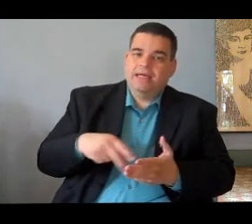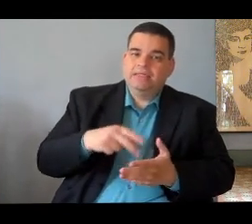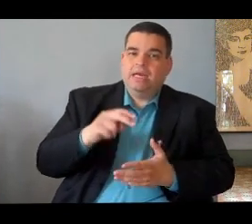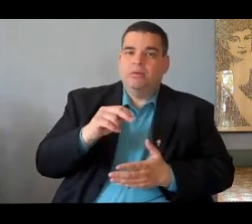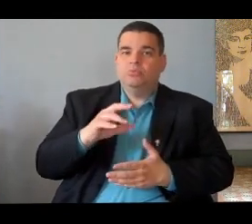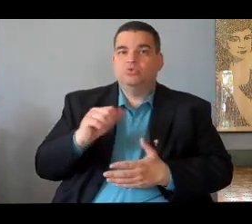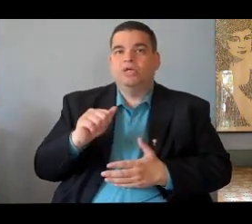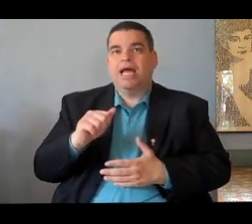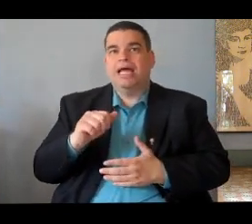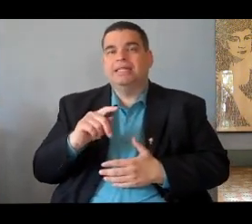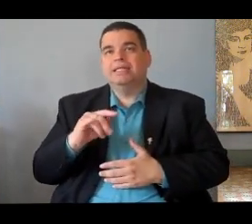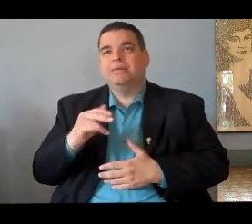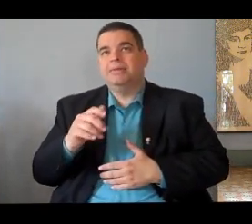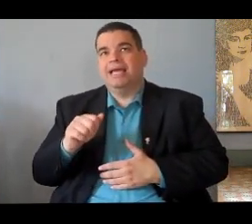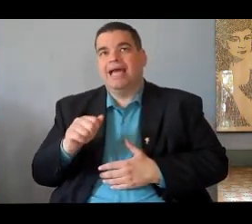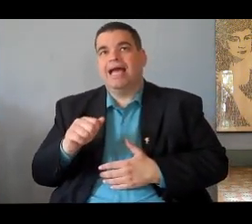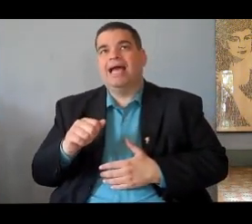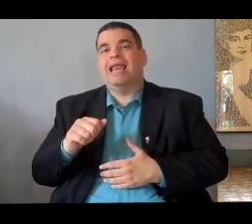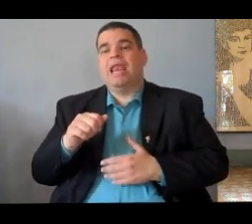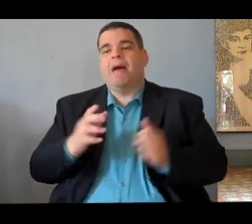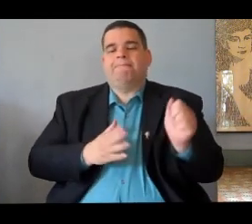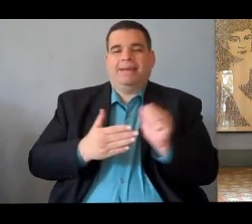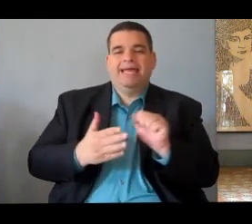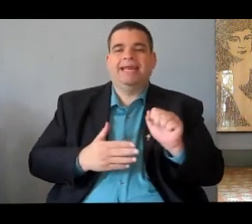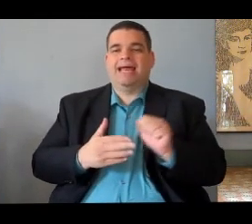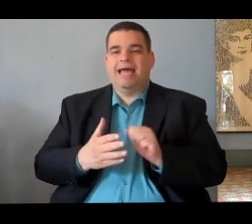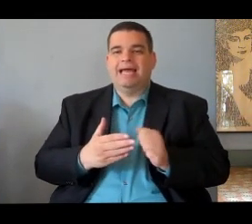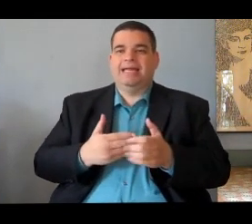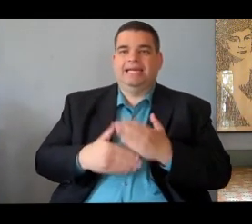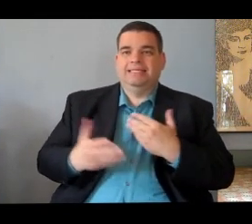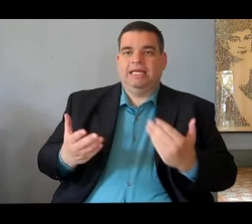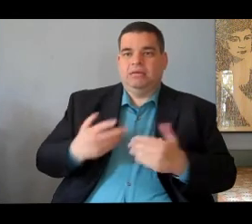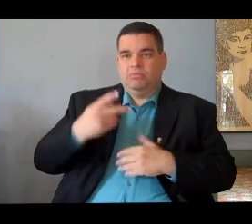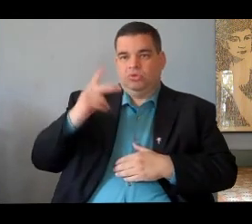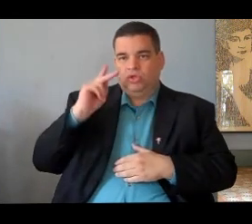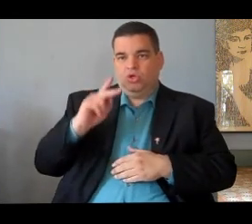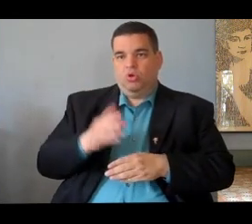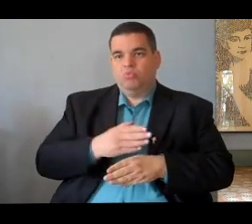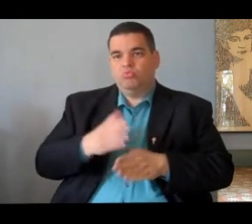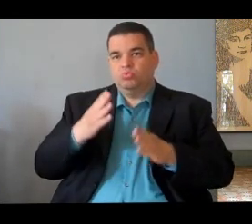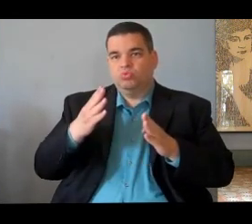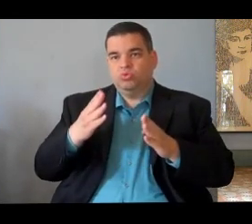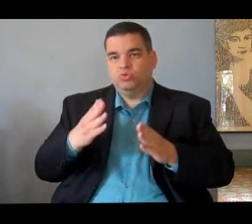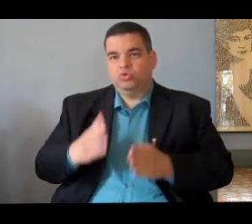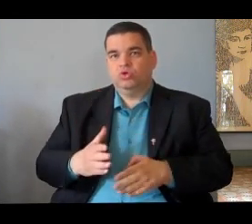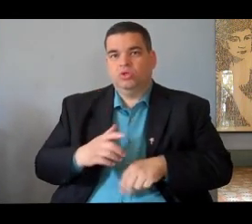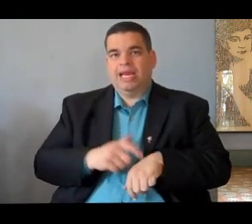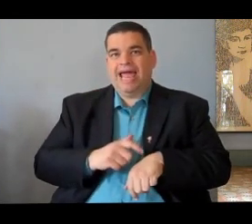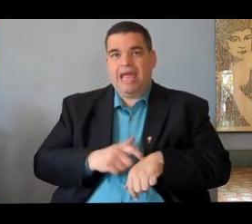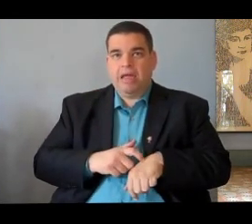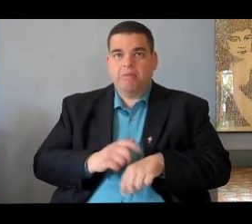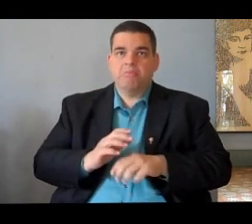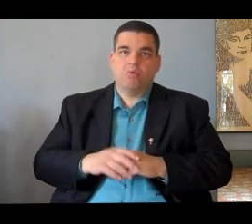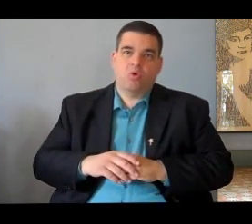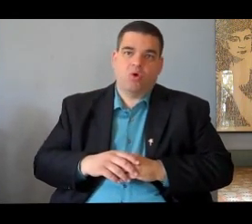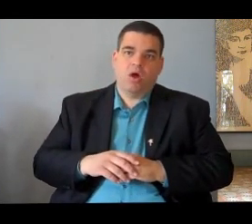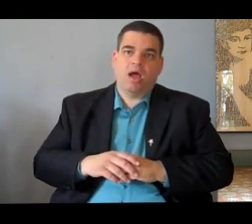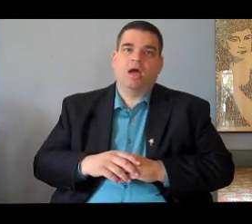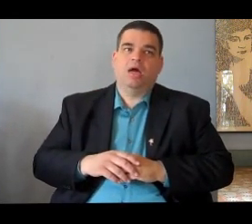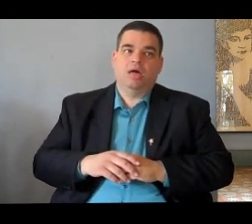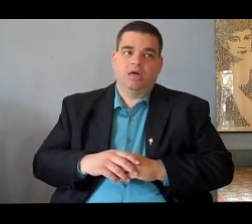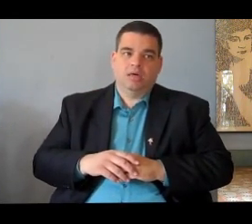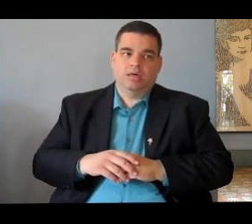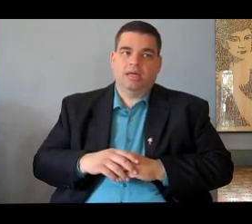típica puertorriqueña, la plena, que nace aquí en Ponce, y los músicos de la ópera. Paoli está ahí, mira. No, que Meliangi dice...